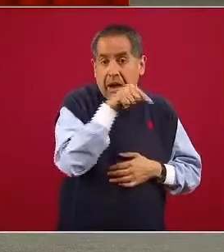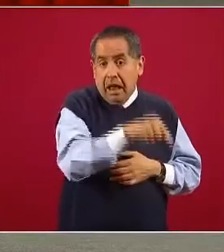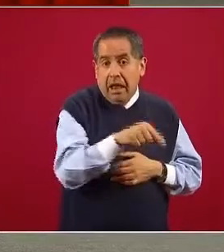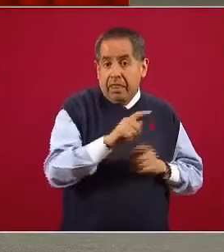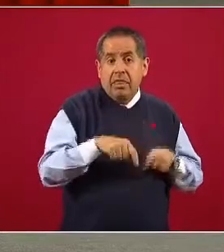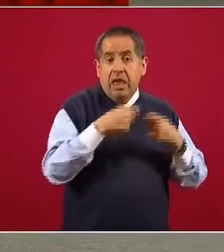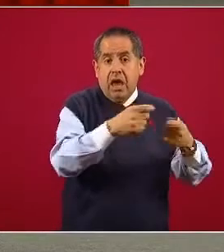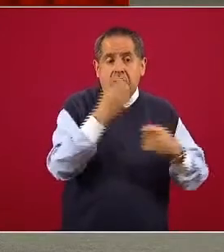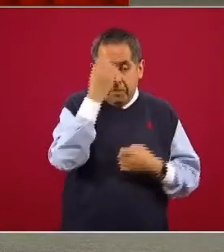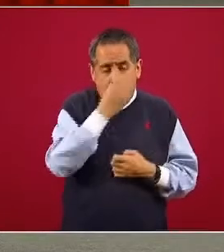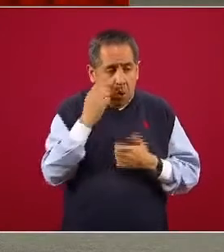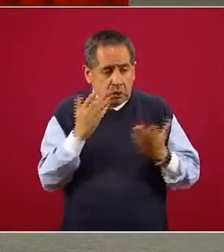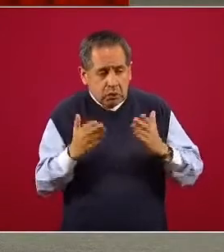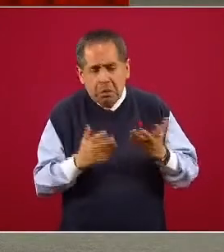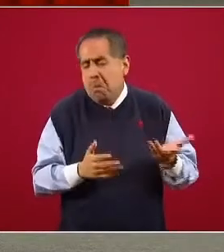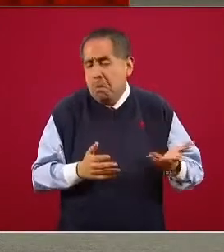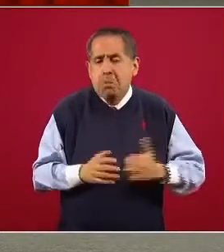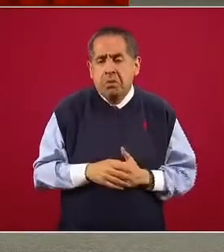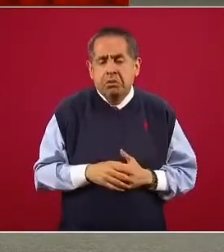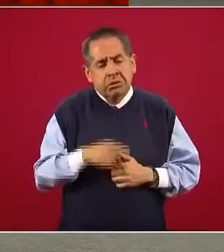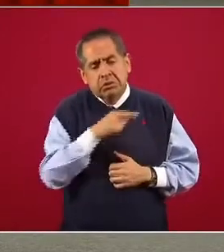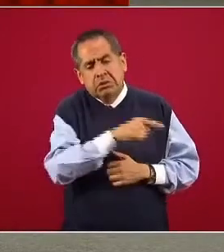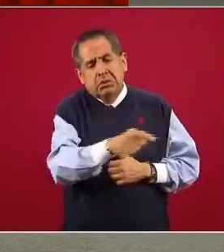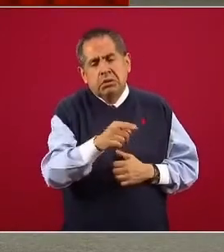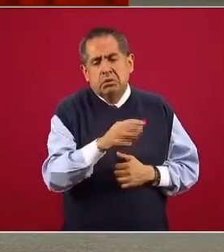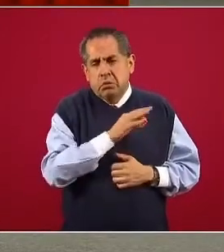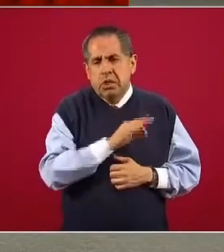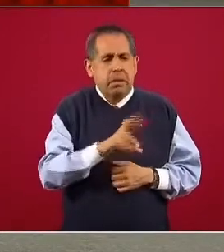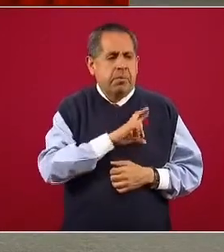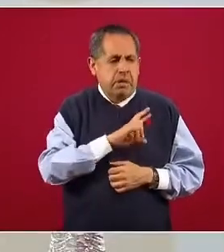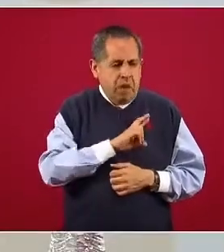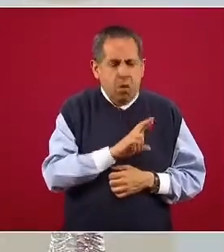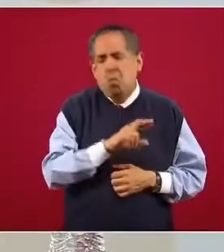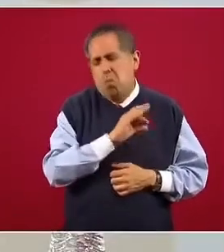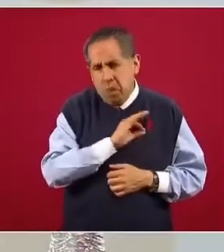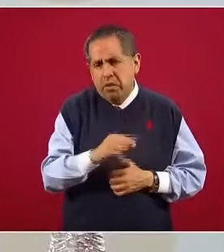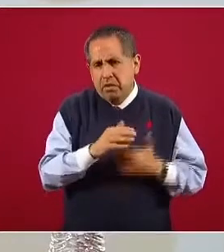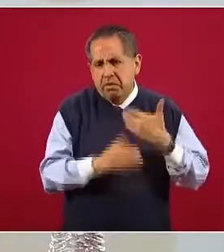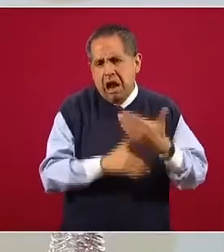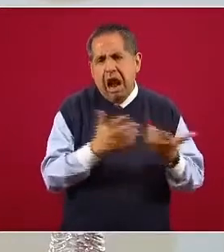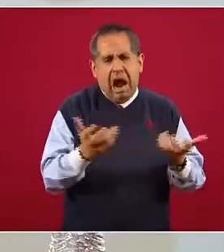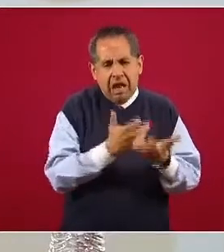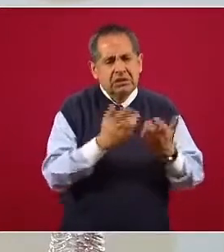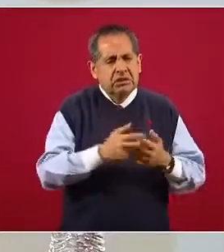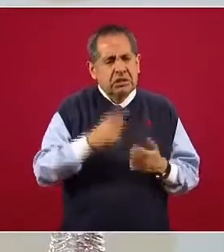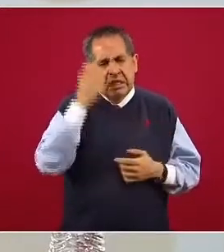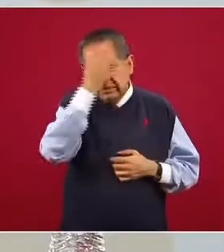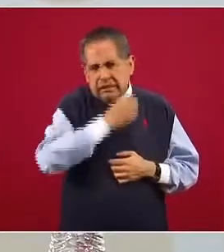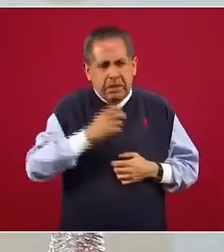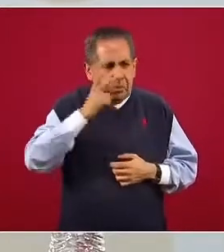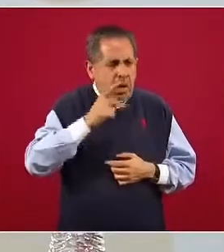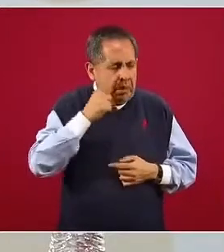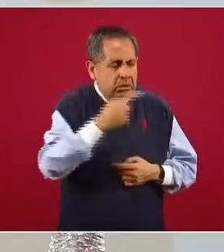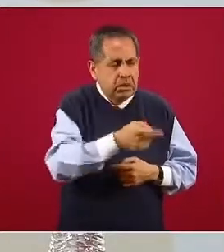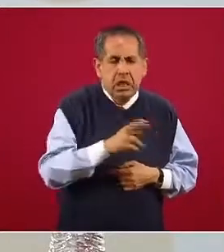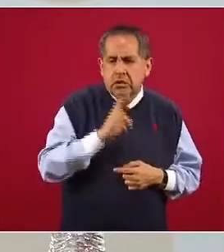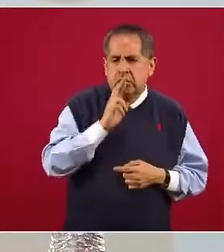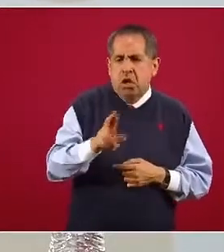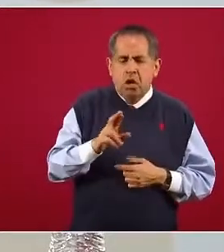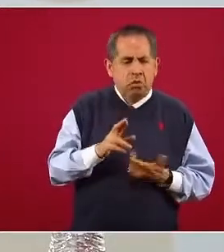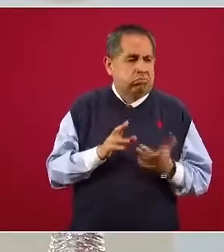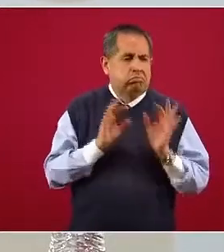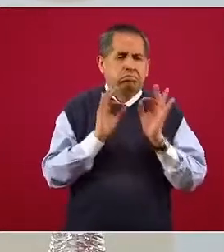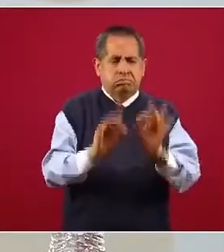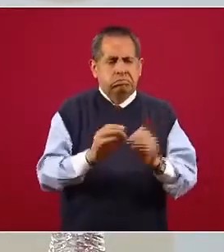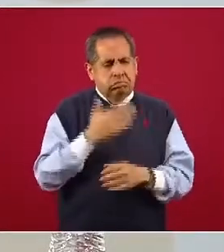proceso de evaluación comparativa, entonces estos laboratorios privados pueden ahora realizar las pruebas y sus resultados pueden en su